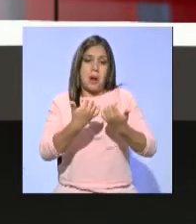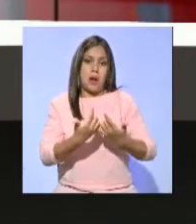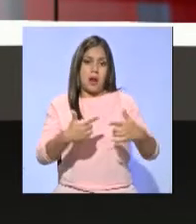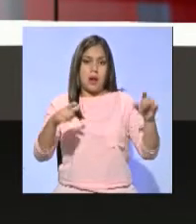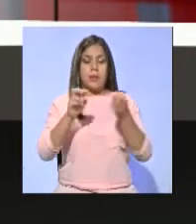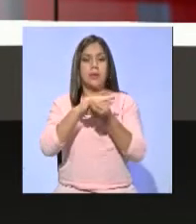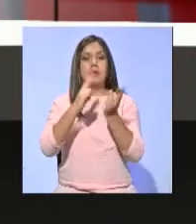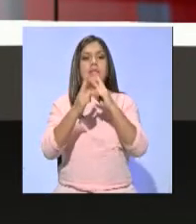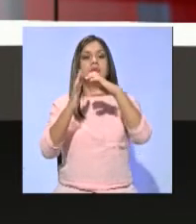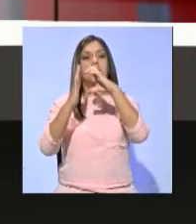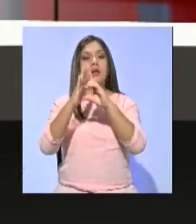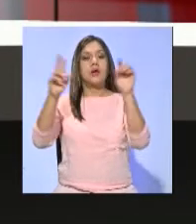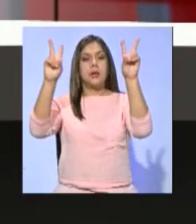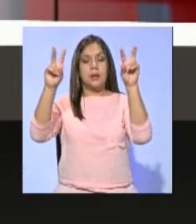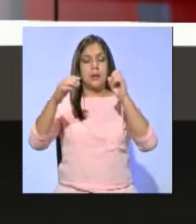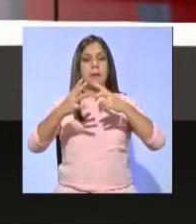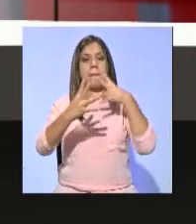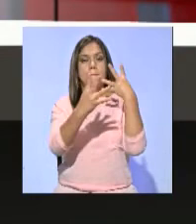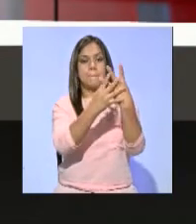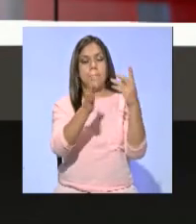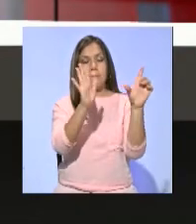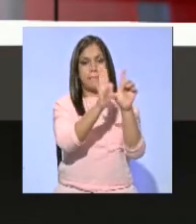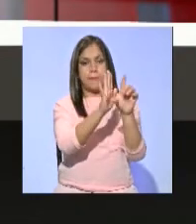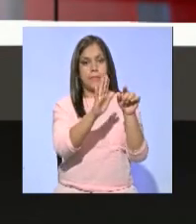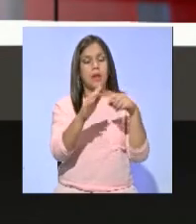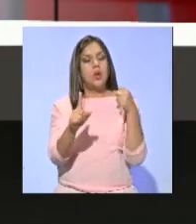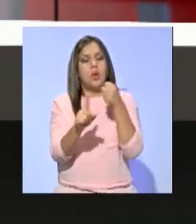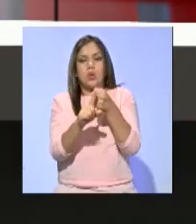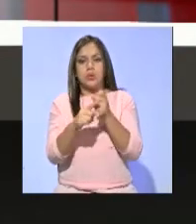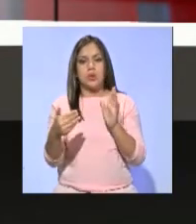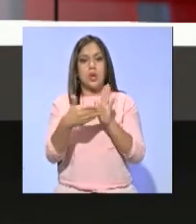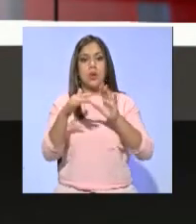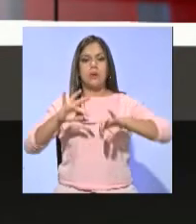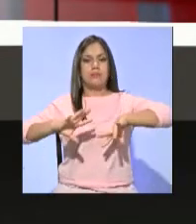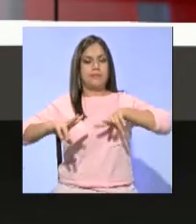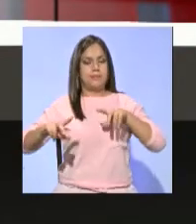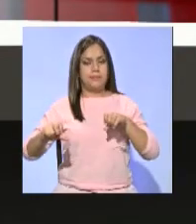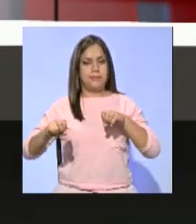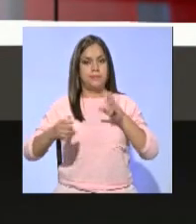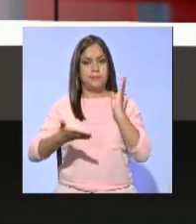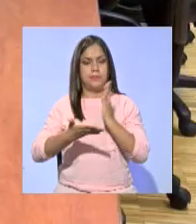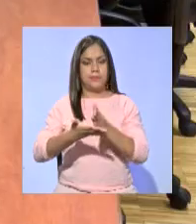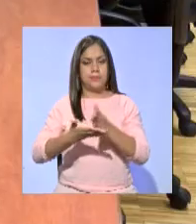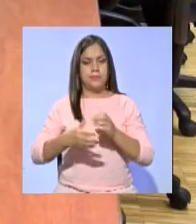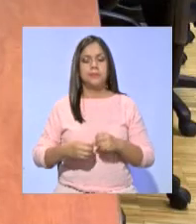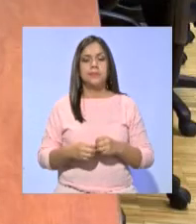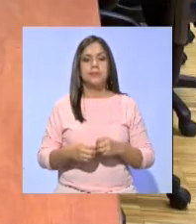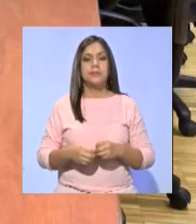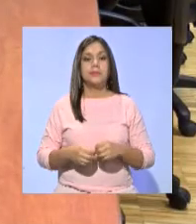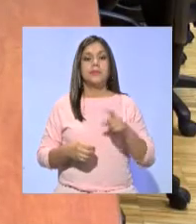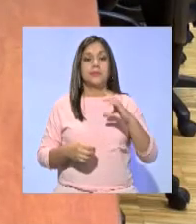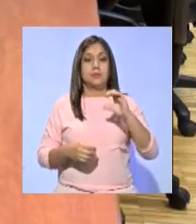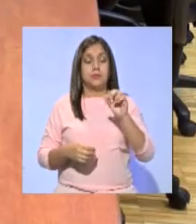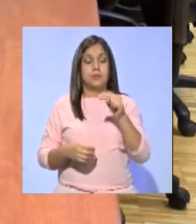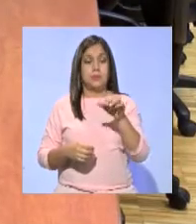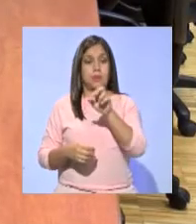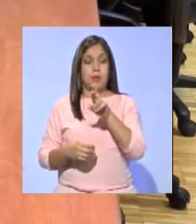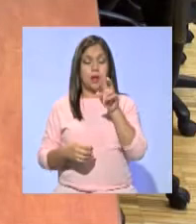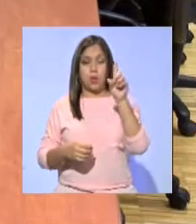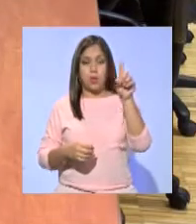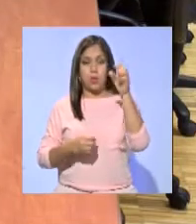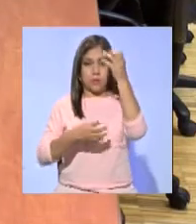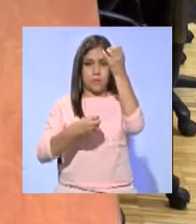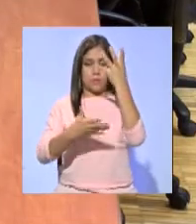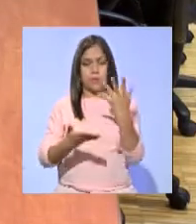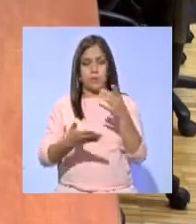Código Orgánico Integral Penal en materia de lucha contra la corrupción. El caso Cañar 1 cuenta con informe favorable